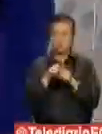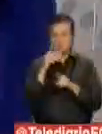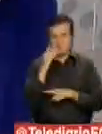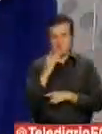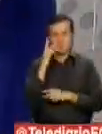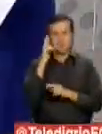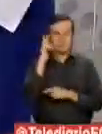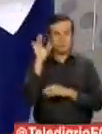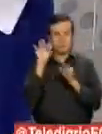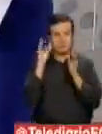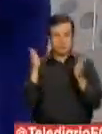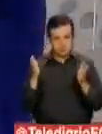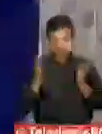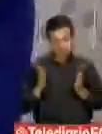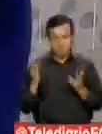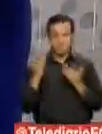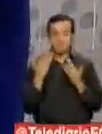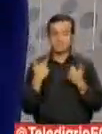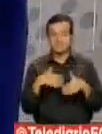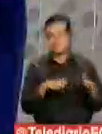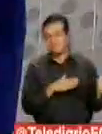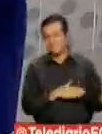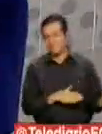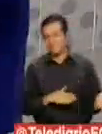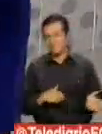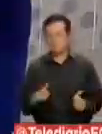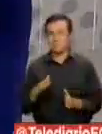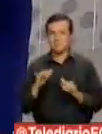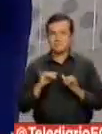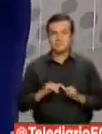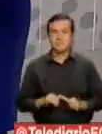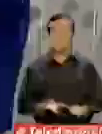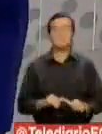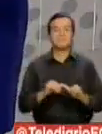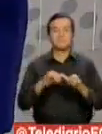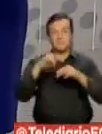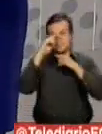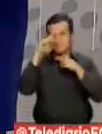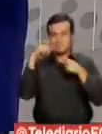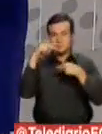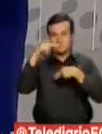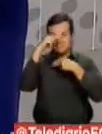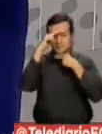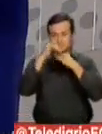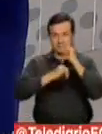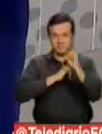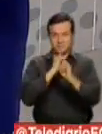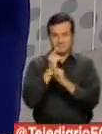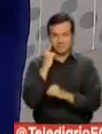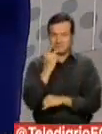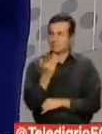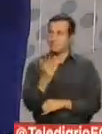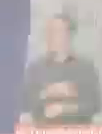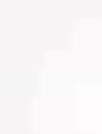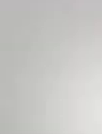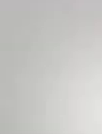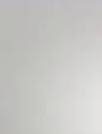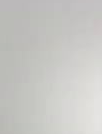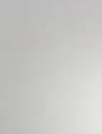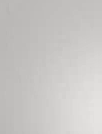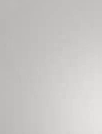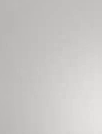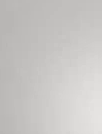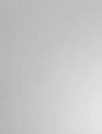bueno, esperamos nuestros regalitos por acá. Nosotros vamos a continuar ahora en Telediario con las noticias internacionales.